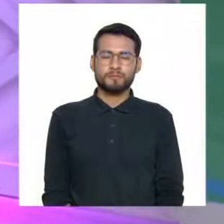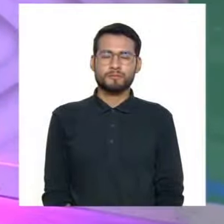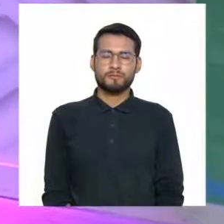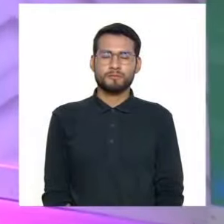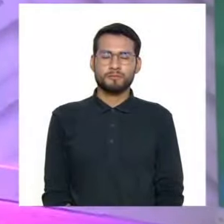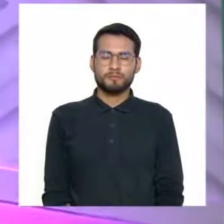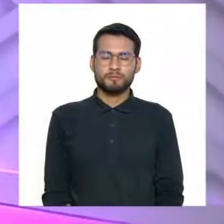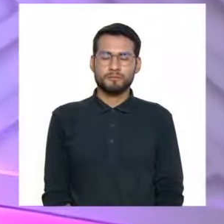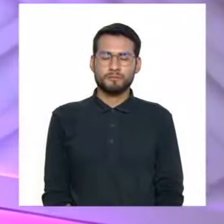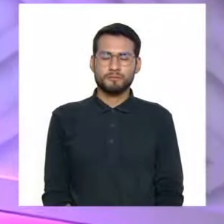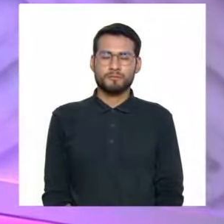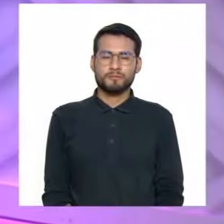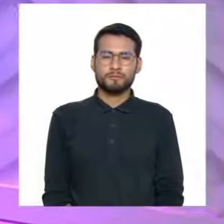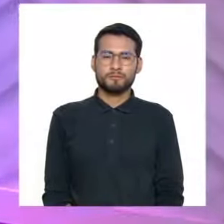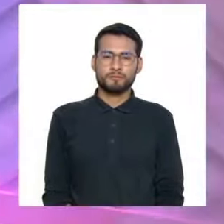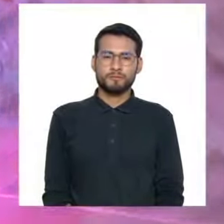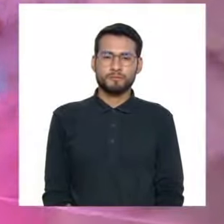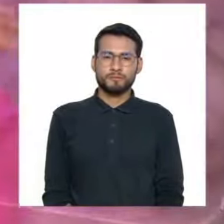Oh